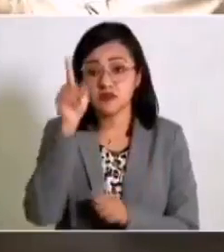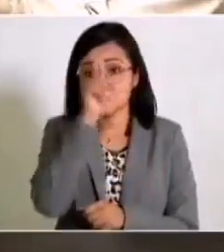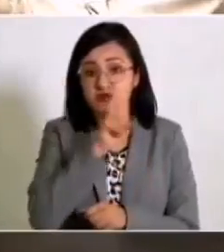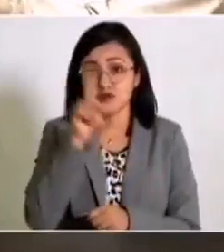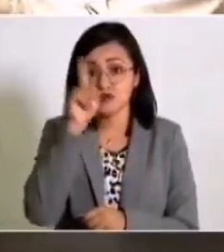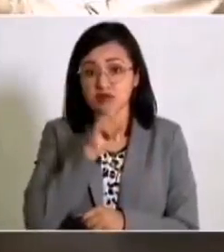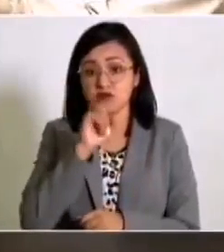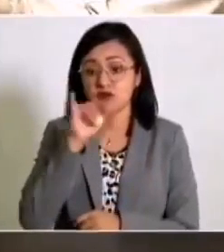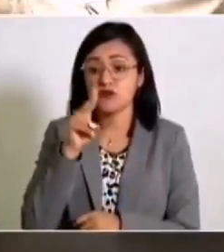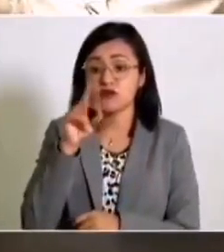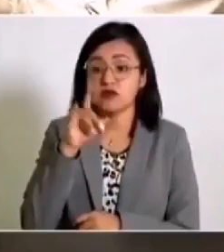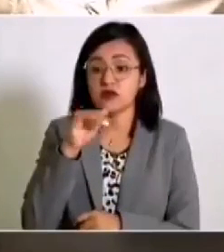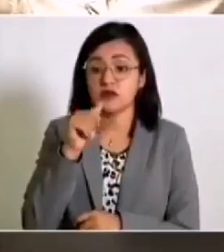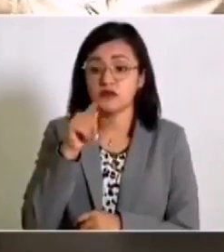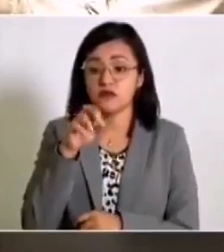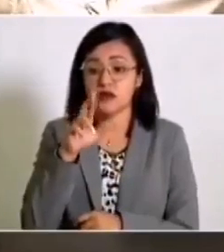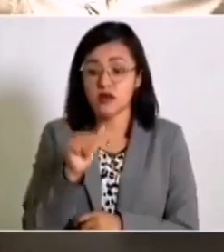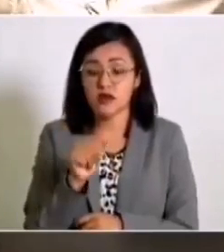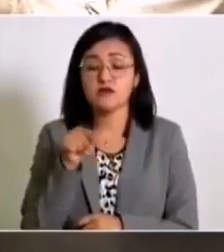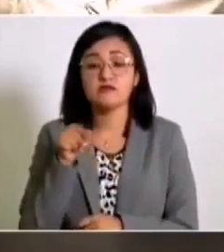de la judicatura